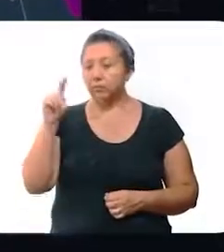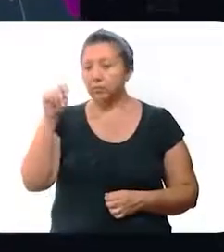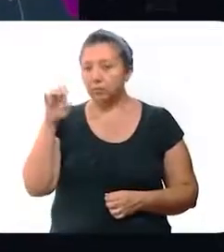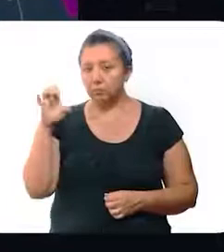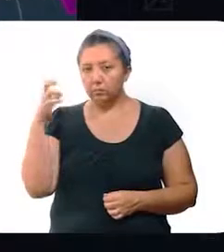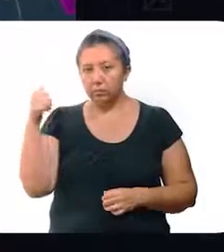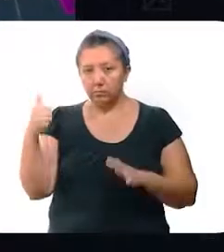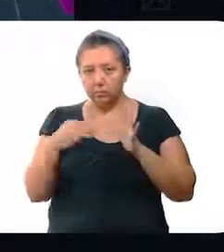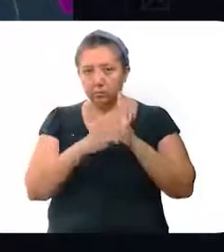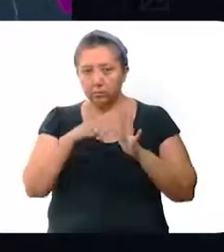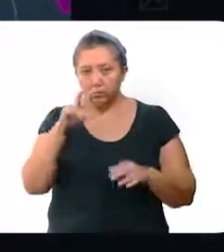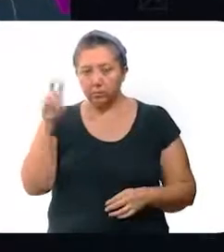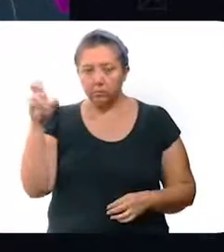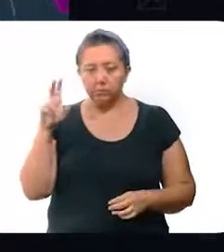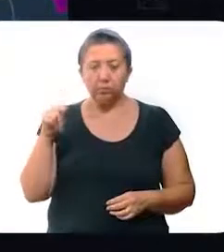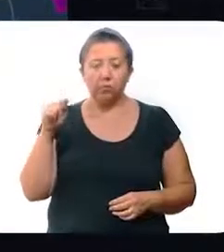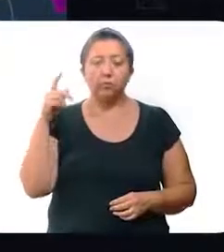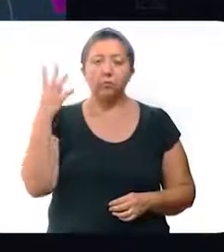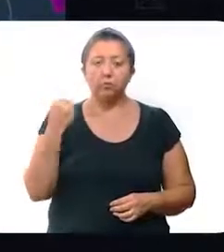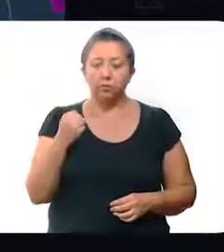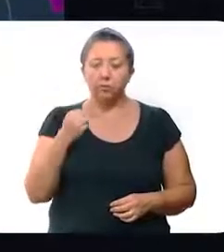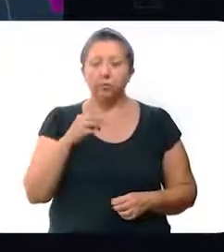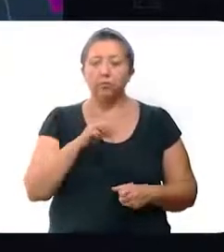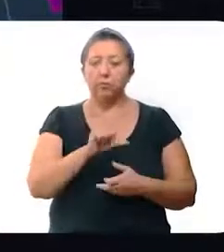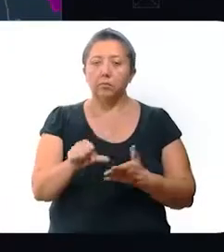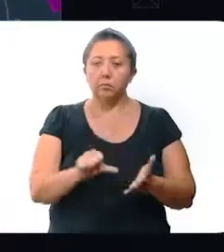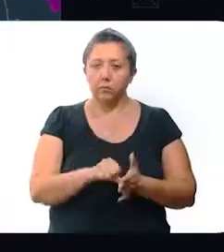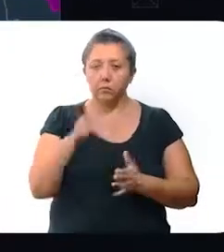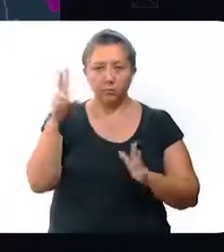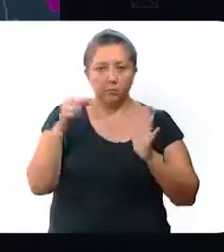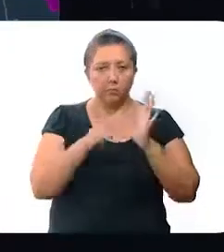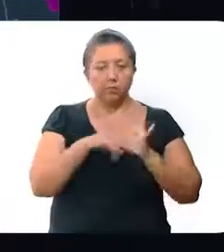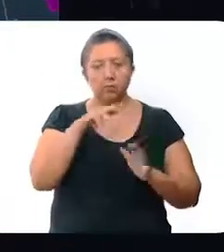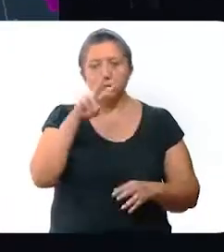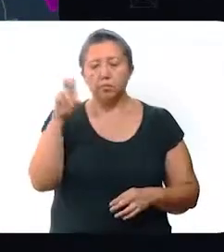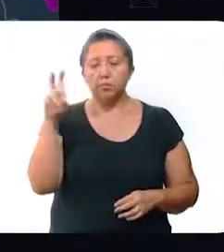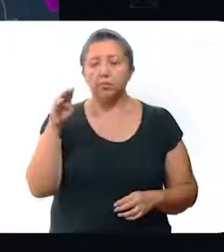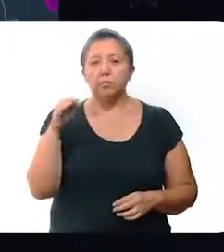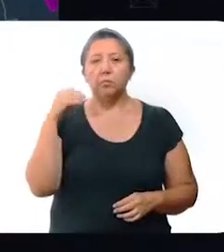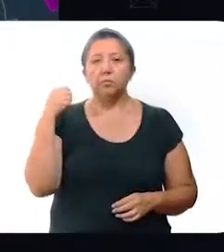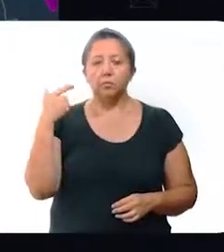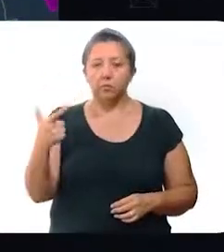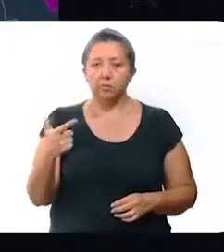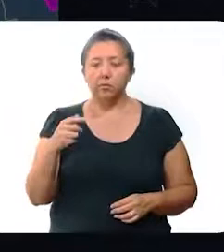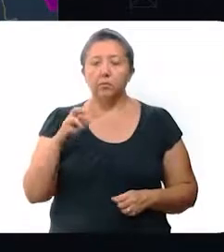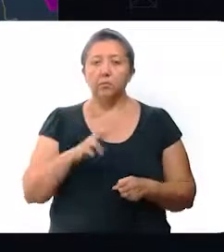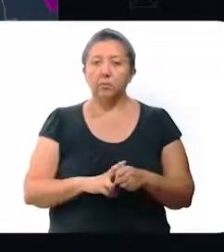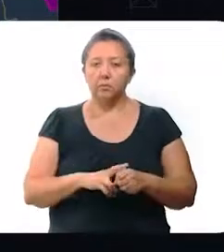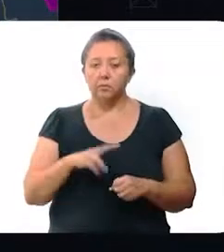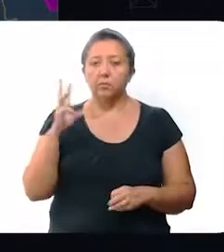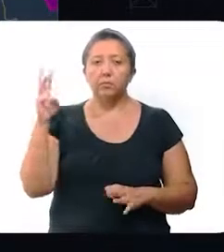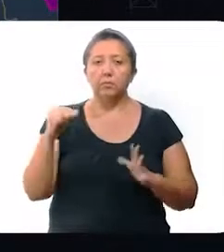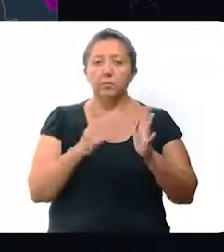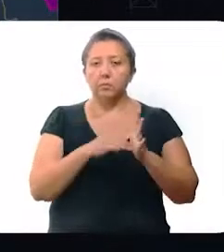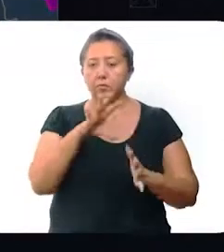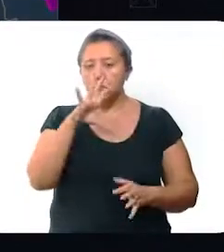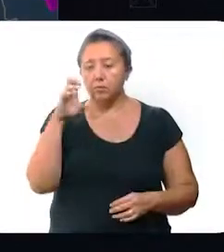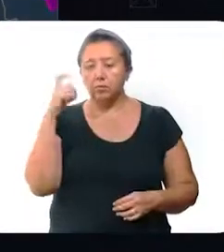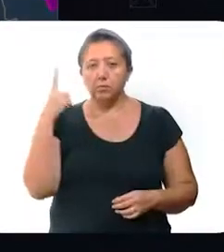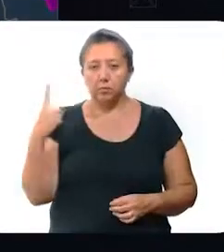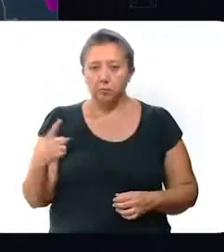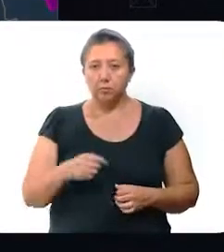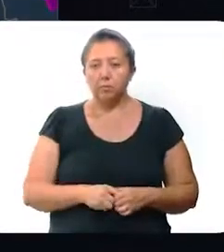oriente 6.279, en la zona centro 2.297, en la zona sur